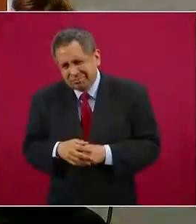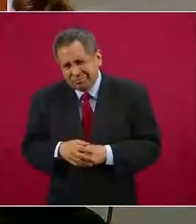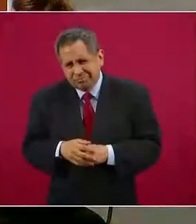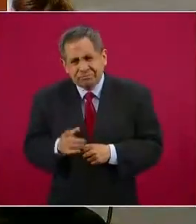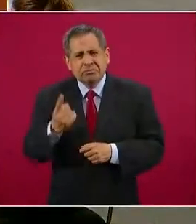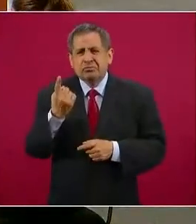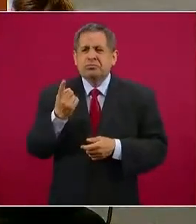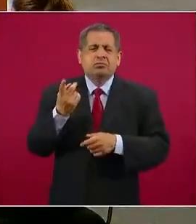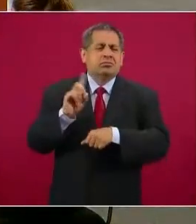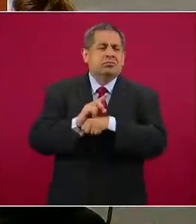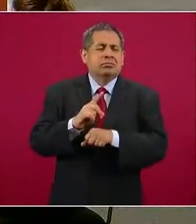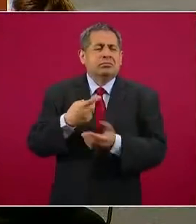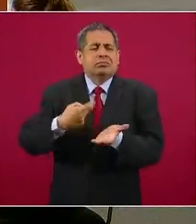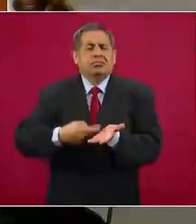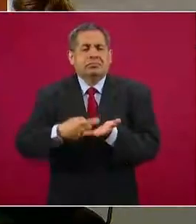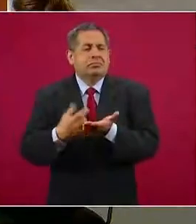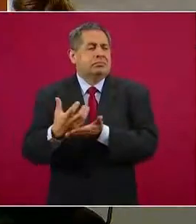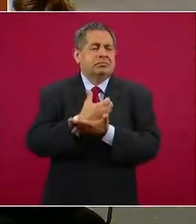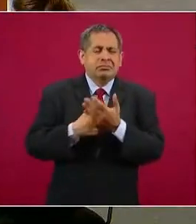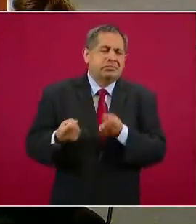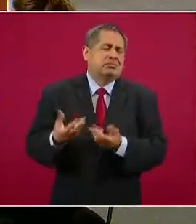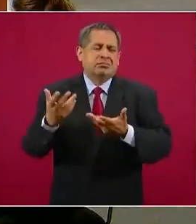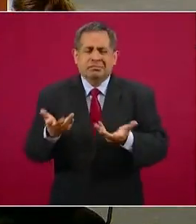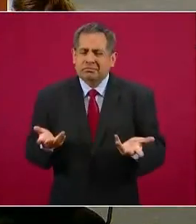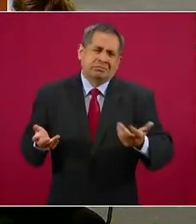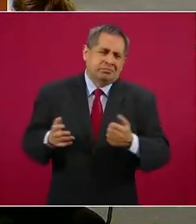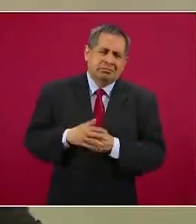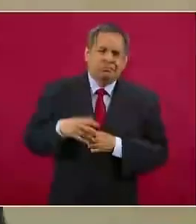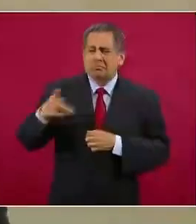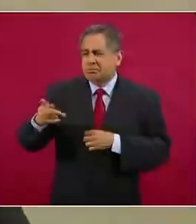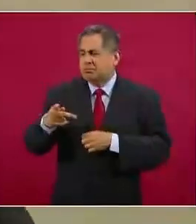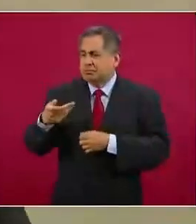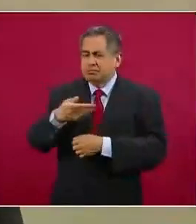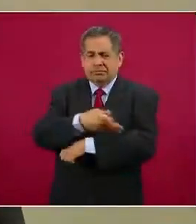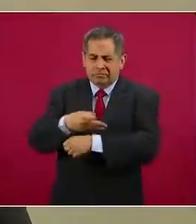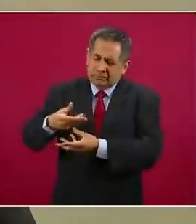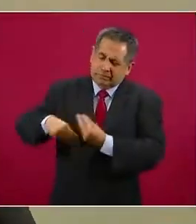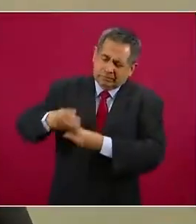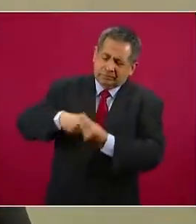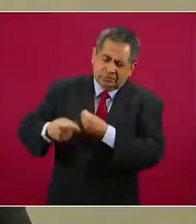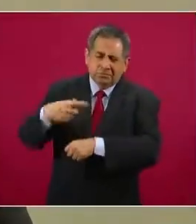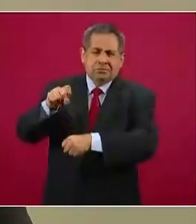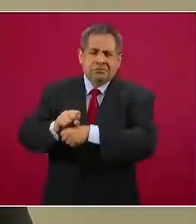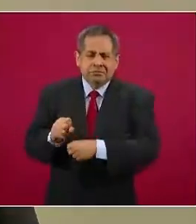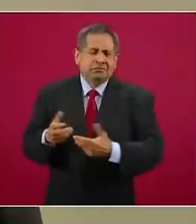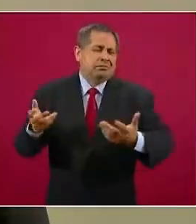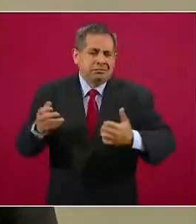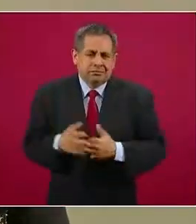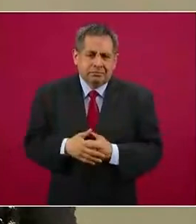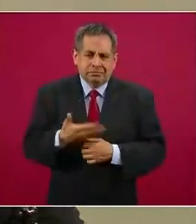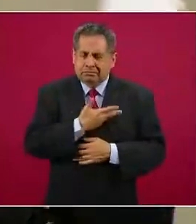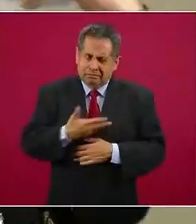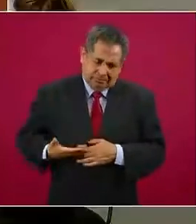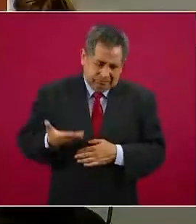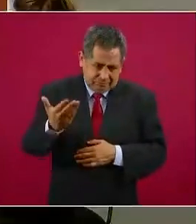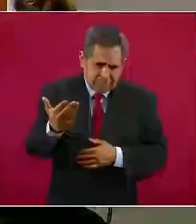por un kilo de camarón? ¿Cuánto puede tener para sacar a su familia adelante una semana? Presidente,